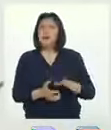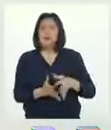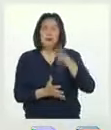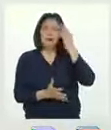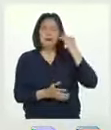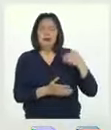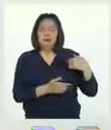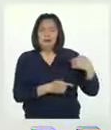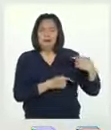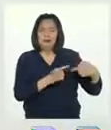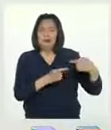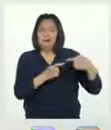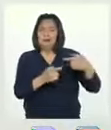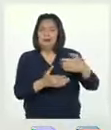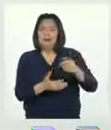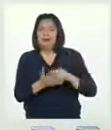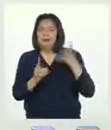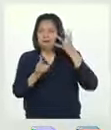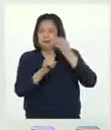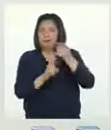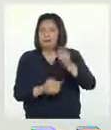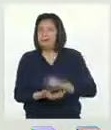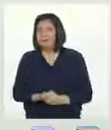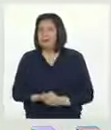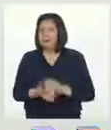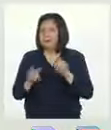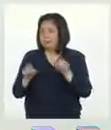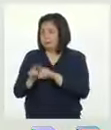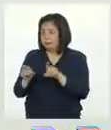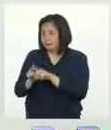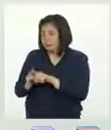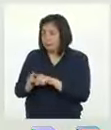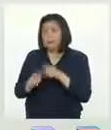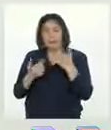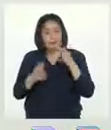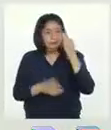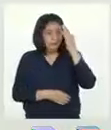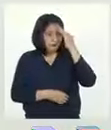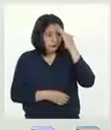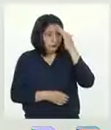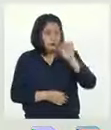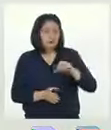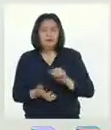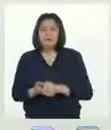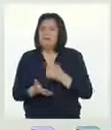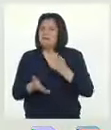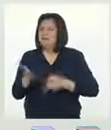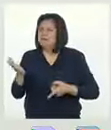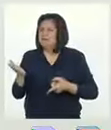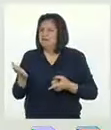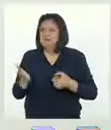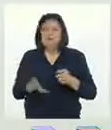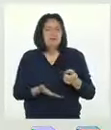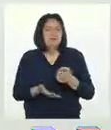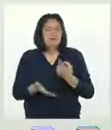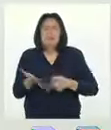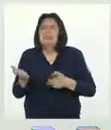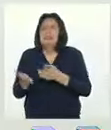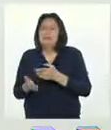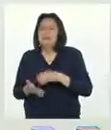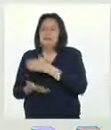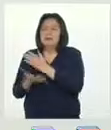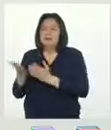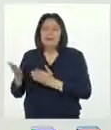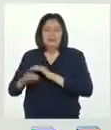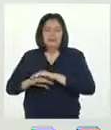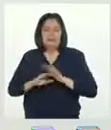de todas las actividades de este reto. También ya conocemos qué es, para qué sirve y qué partes tiene